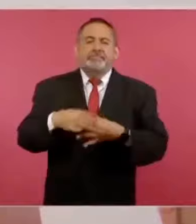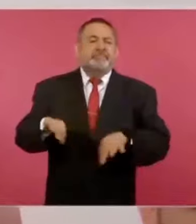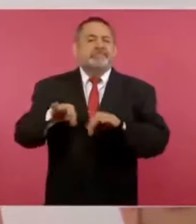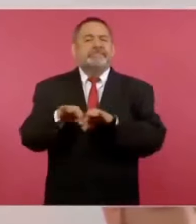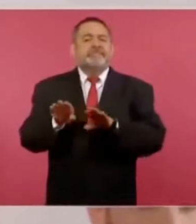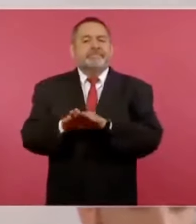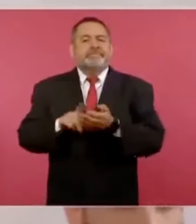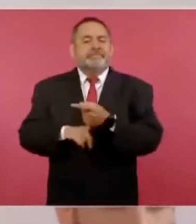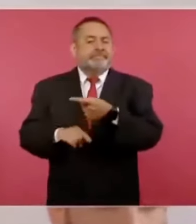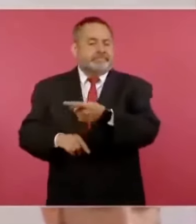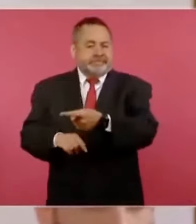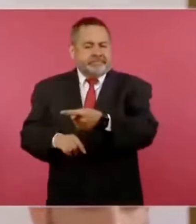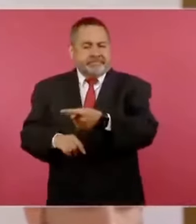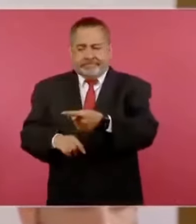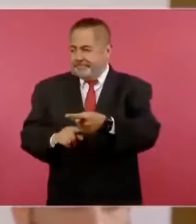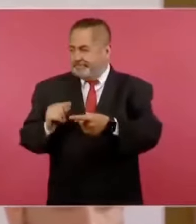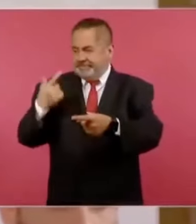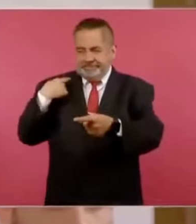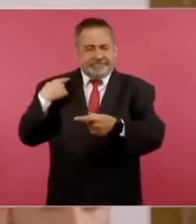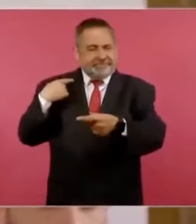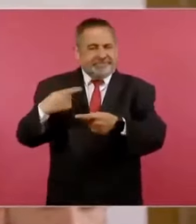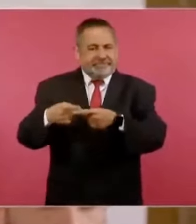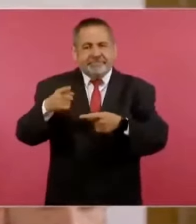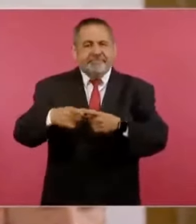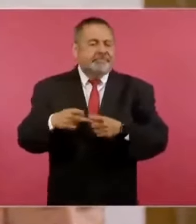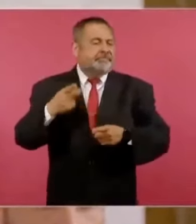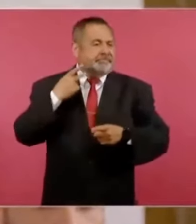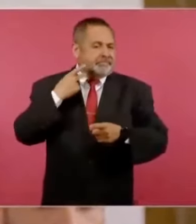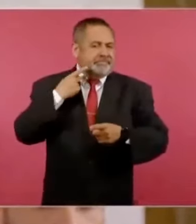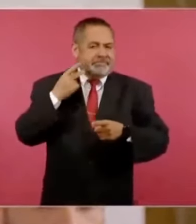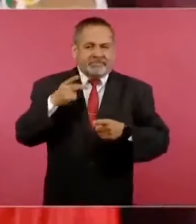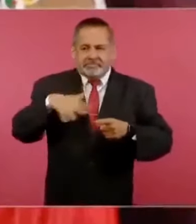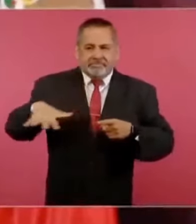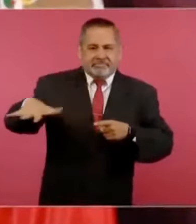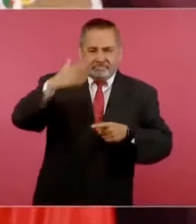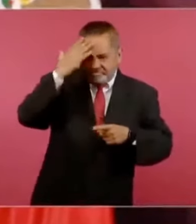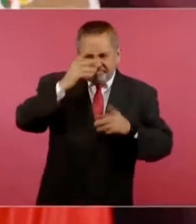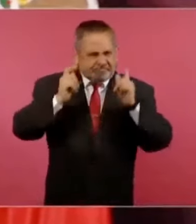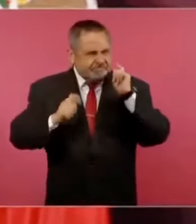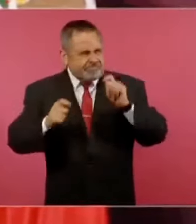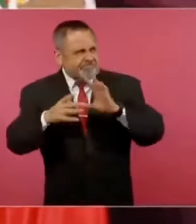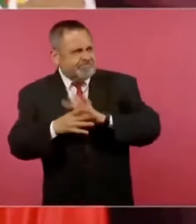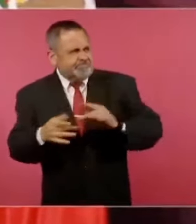importantes de estos tiempos, la politización de nuestro pueblo.